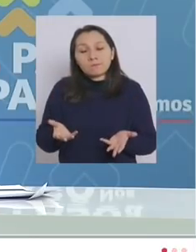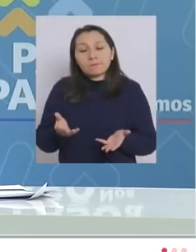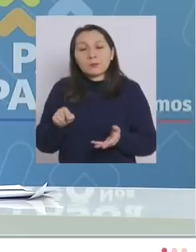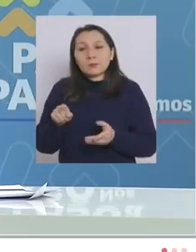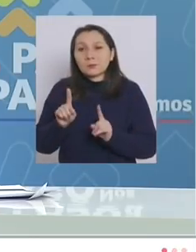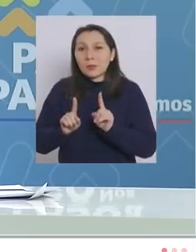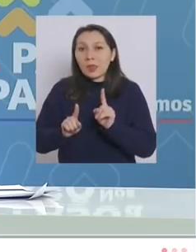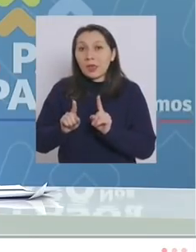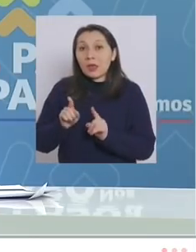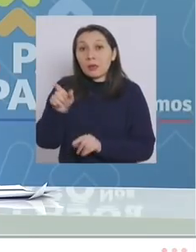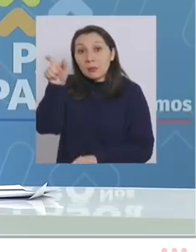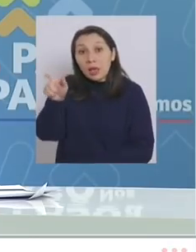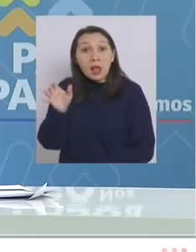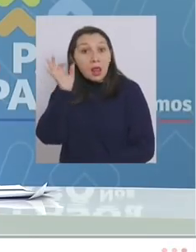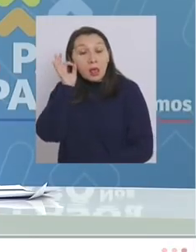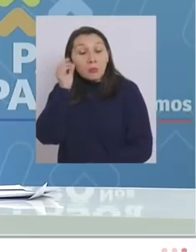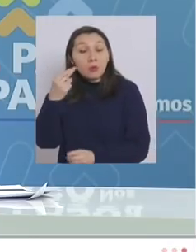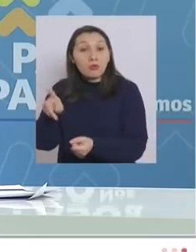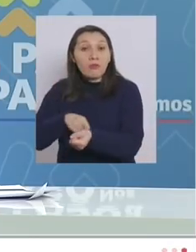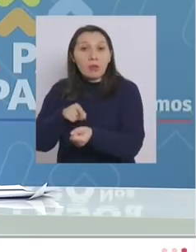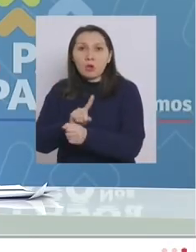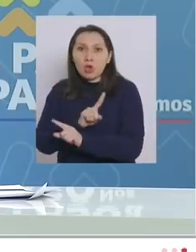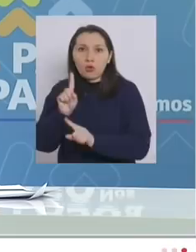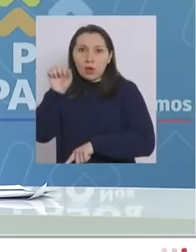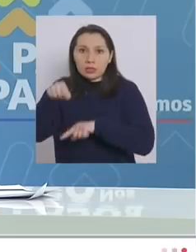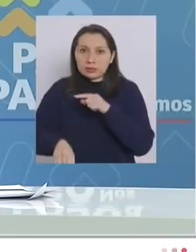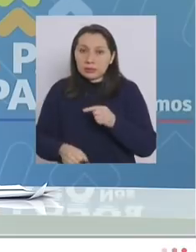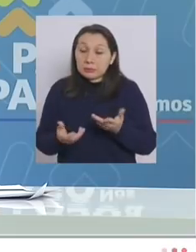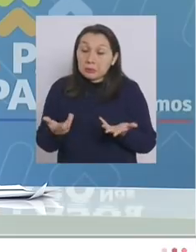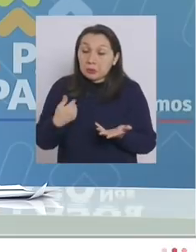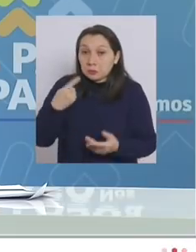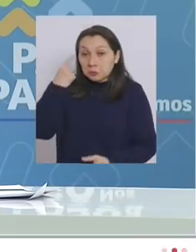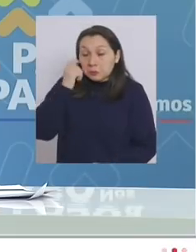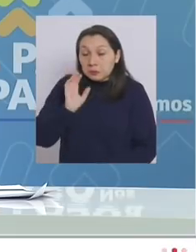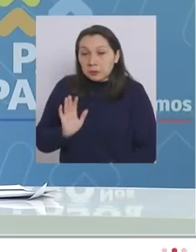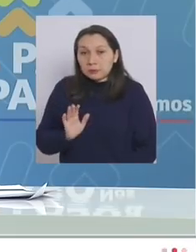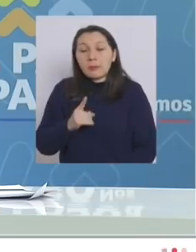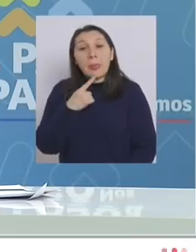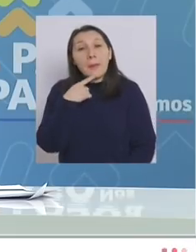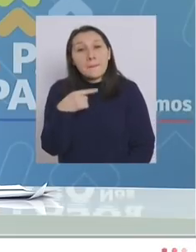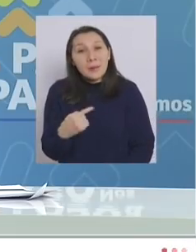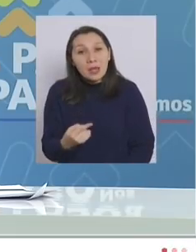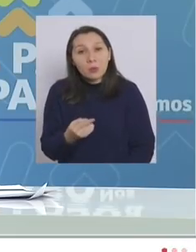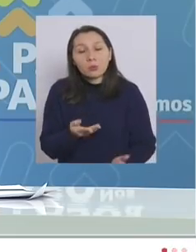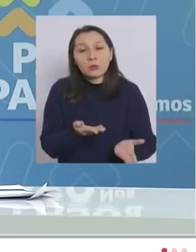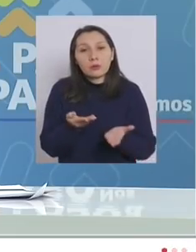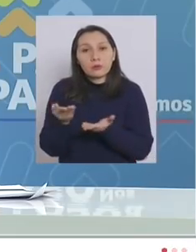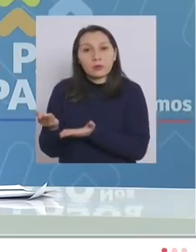que para ella y para su familia no creo que sea aceptable. Esta pregunta